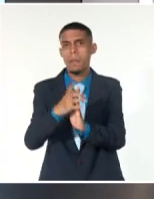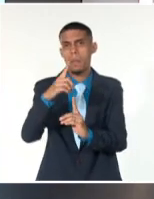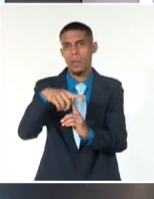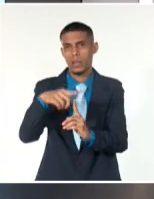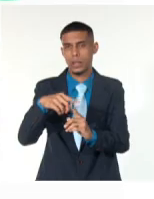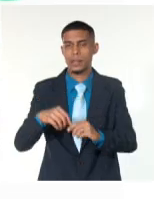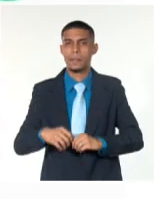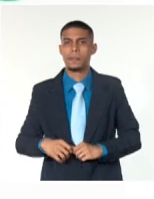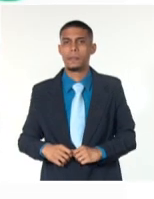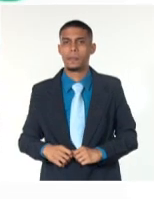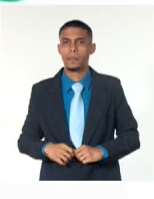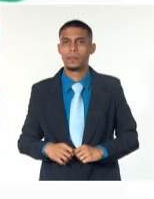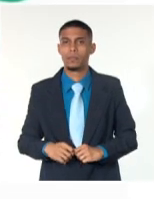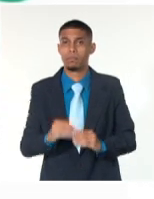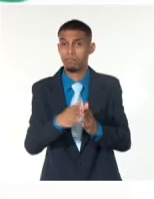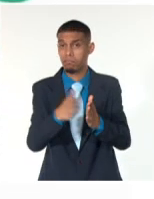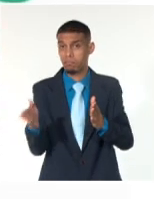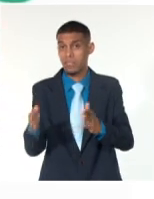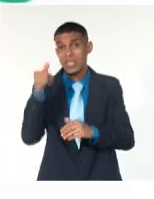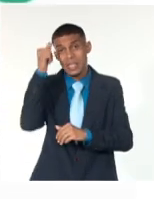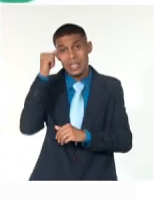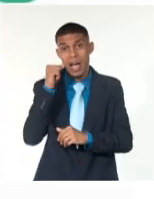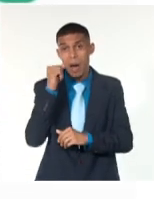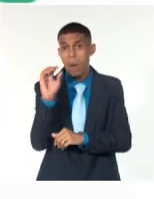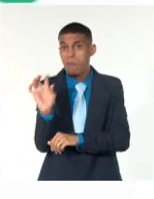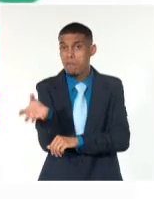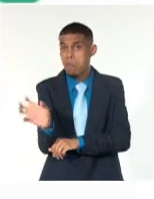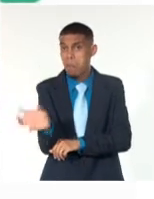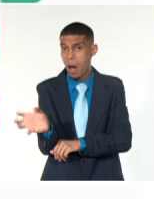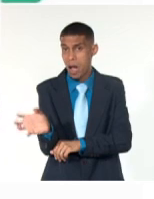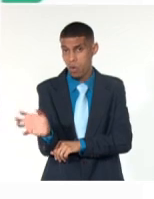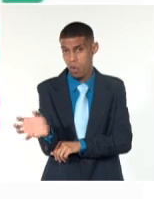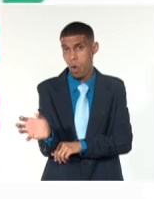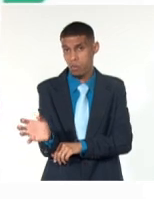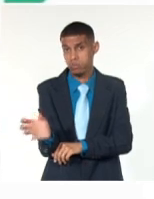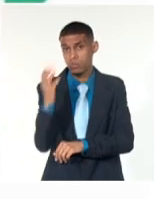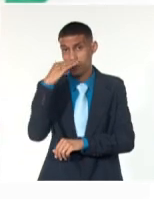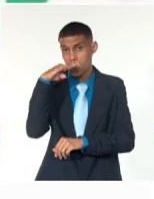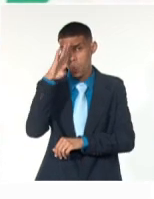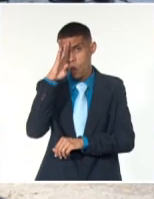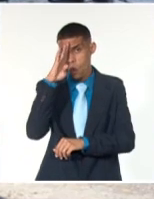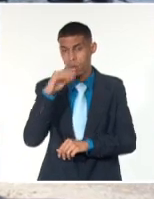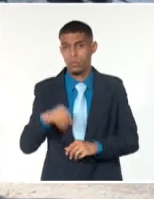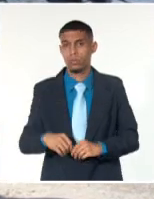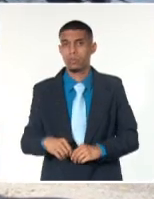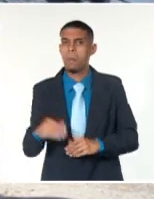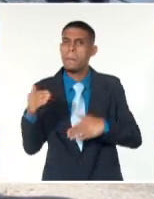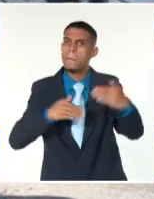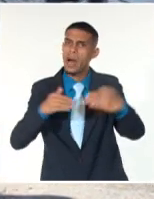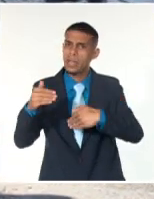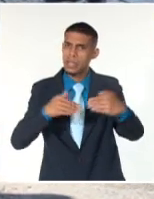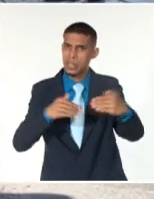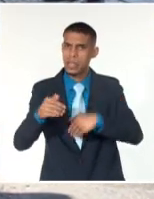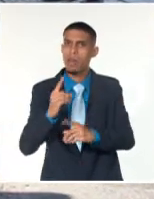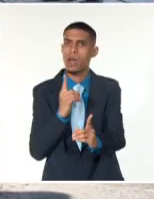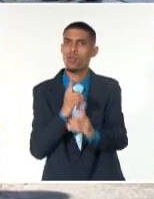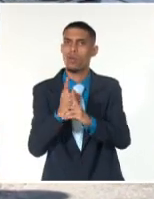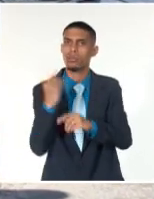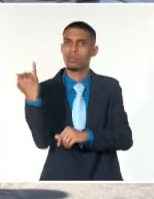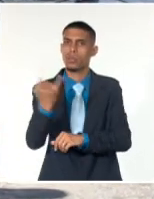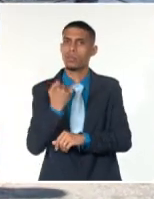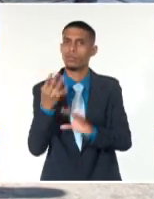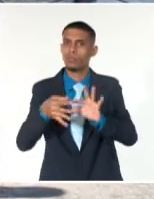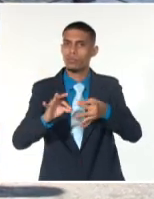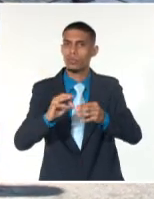latina hasta el próximo sábado los bancos de crédito y comercio y Popular de ahorro participan en la cita coordinada por del